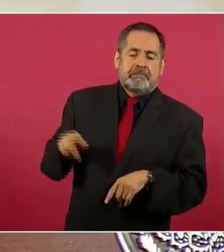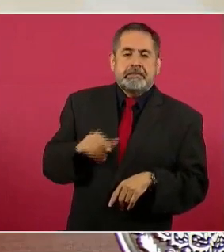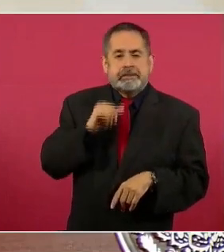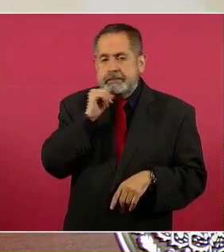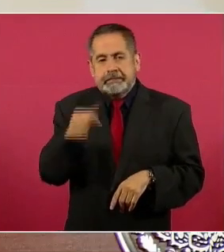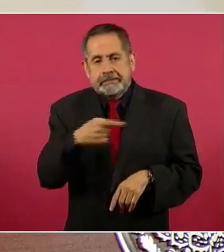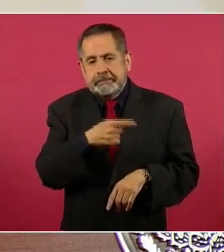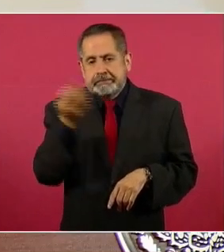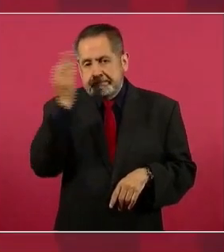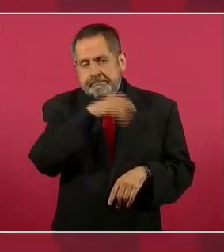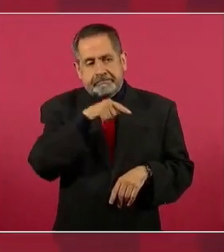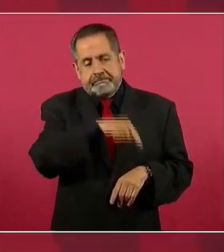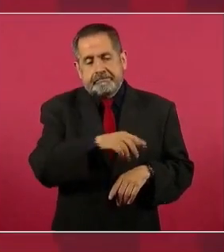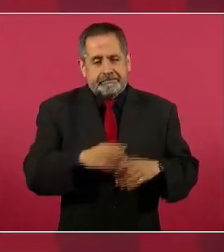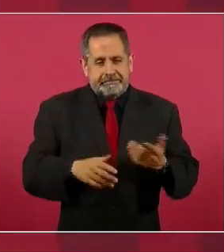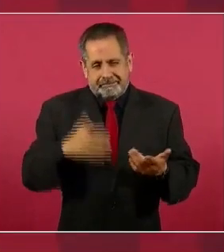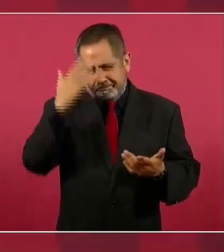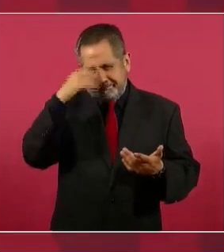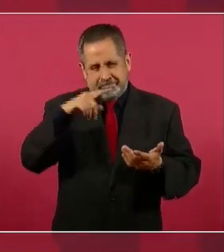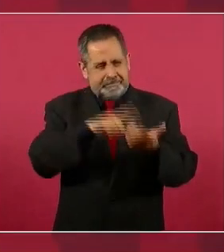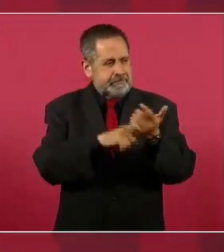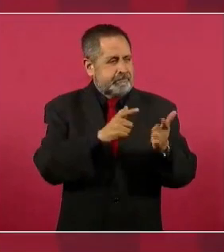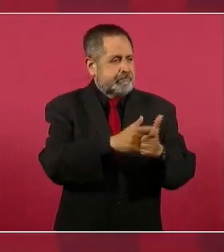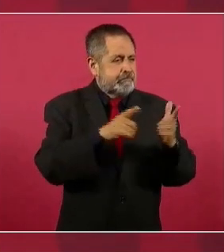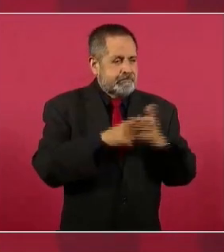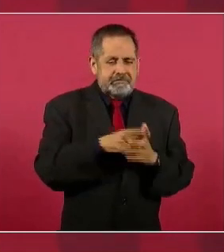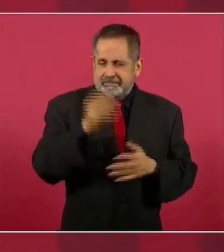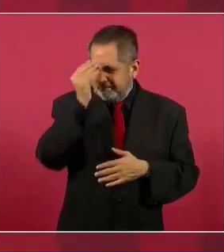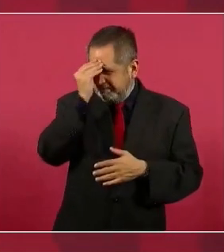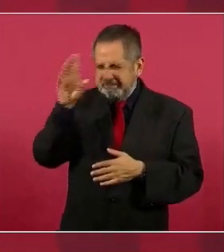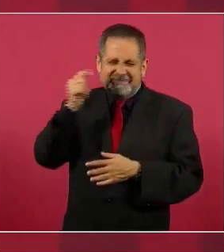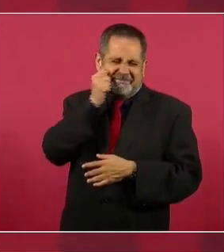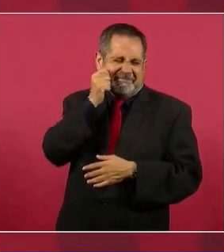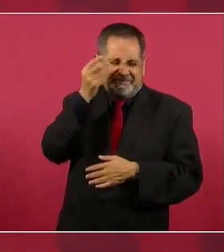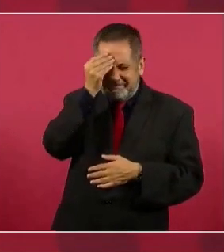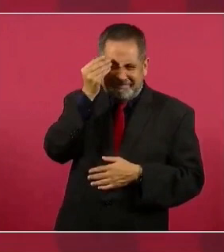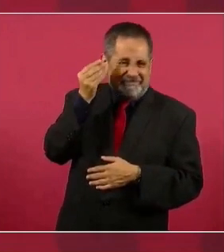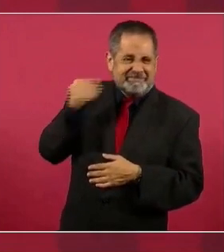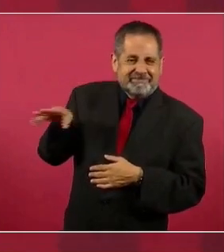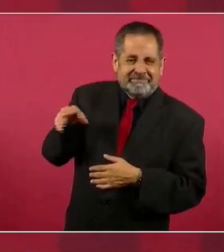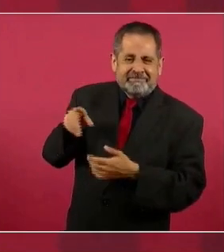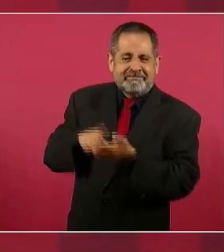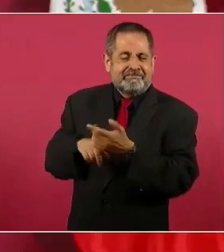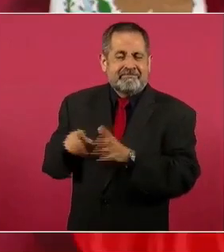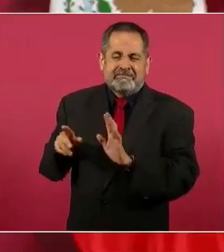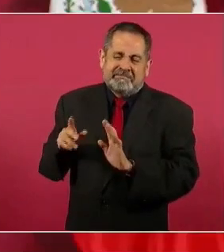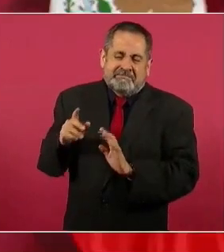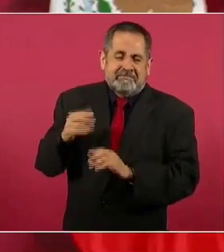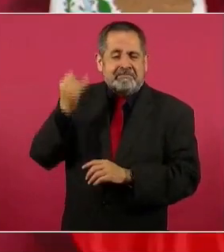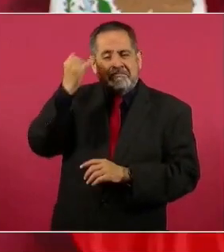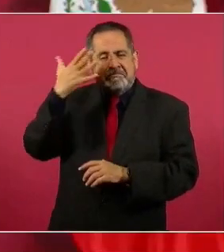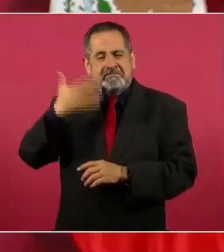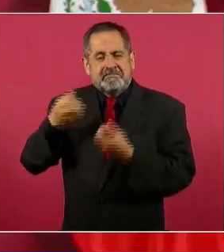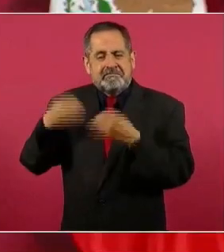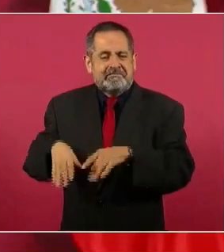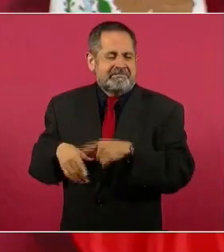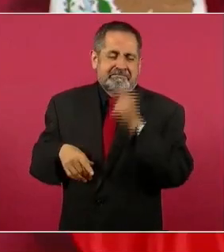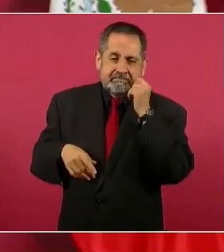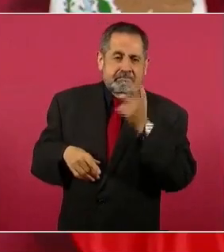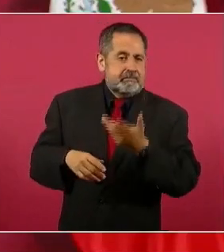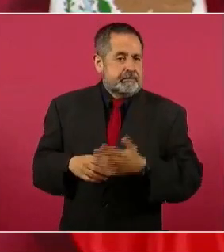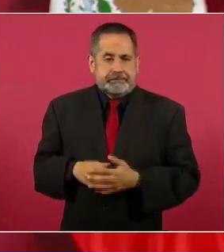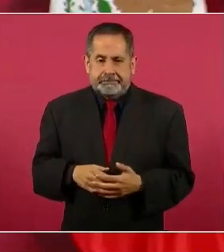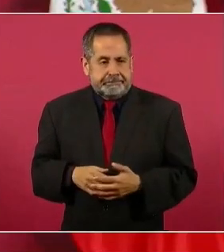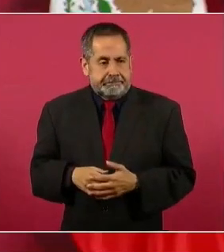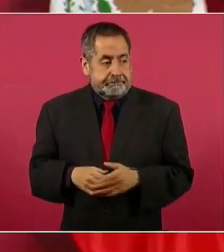la máxima de que la calumnia cuando no mancha tizna, porque incluso uno de estos